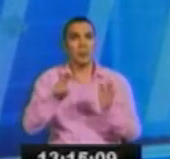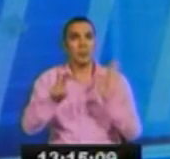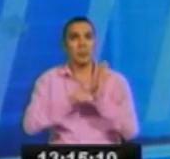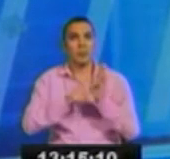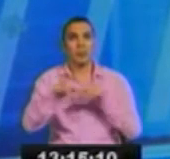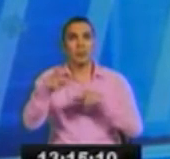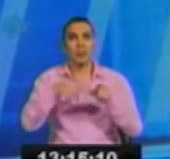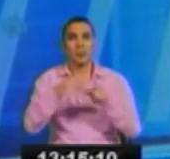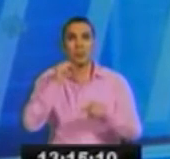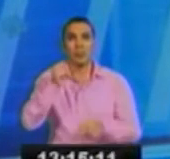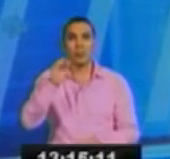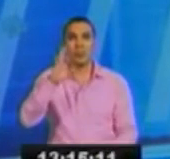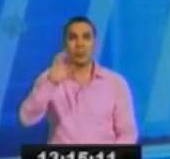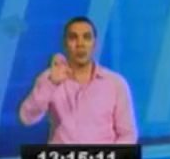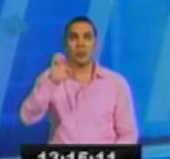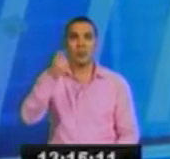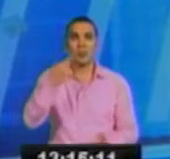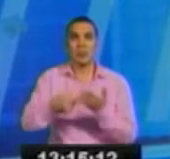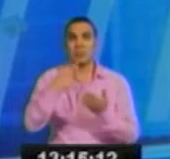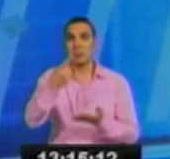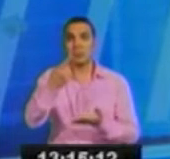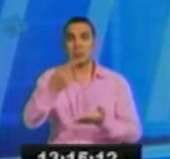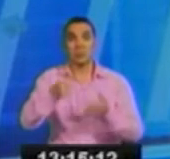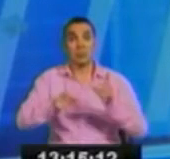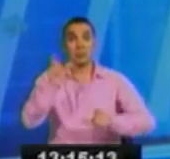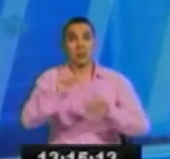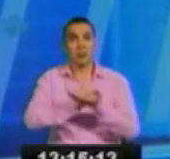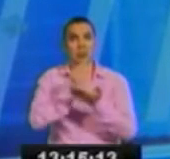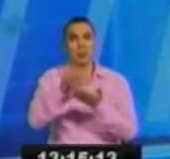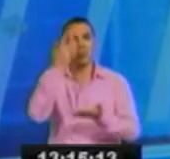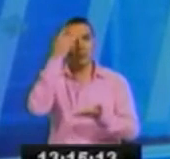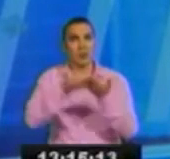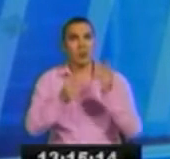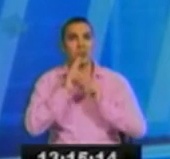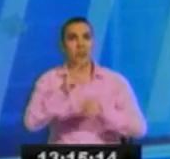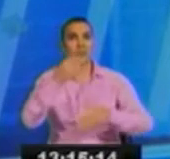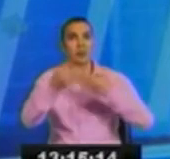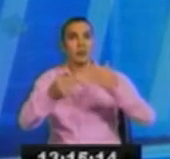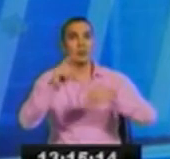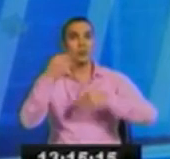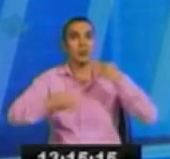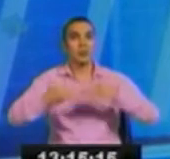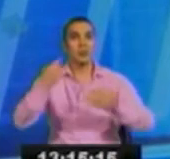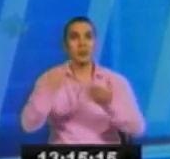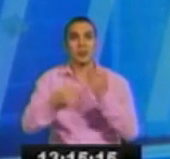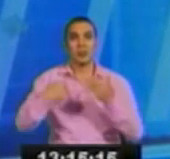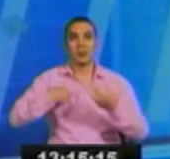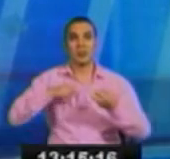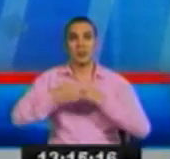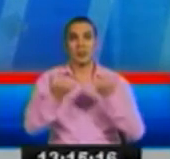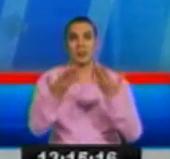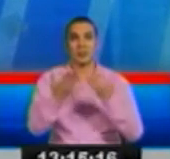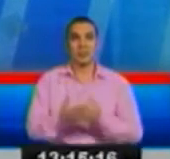el sector de Monteserrín. Según los legisladores, esto responde a los procesos penales que enfrenta.